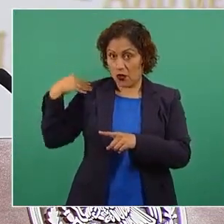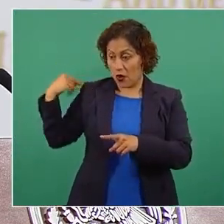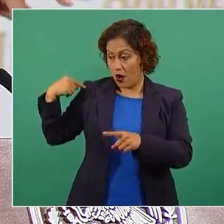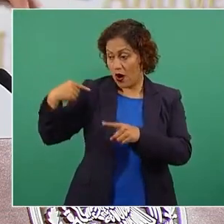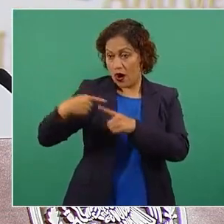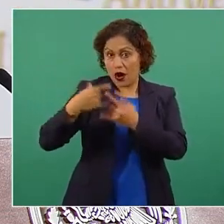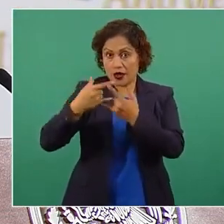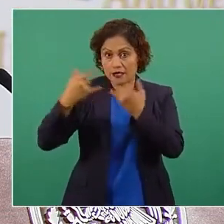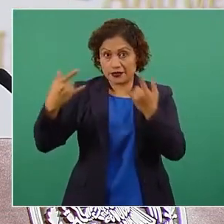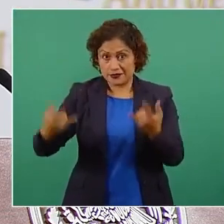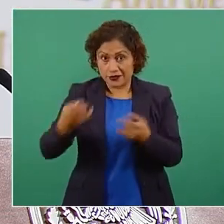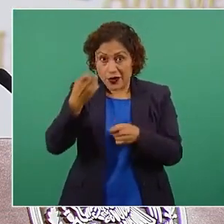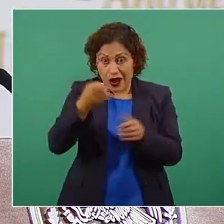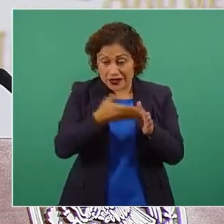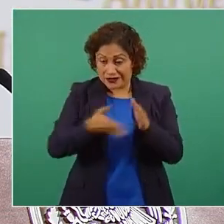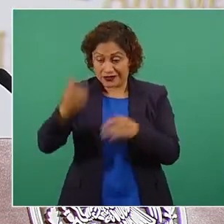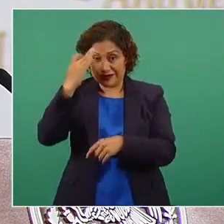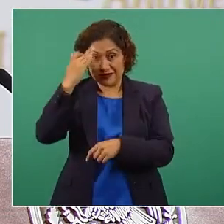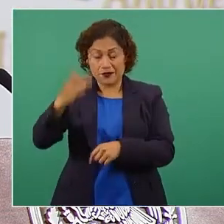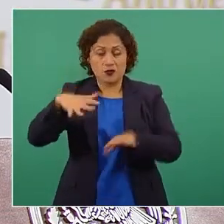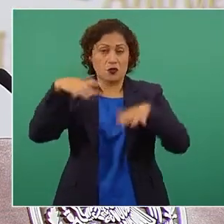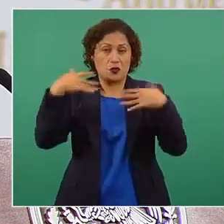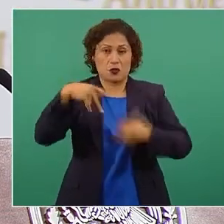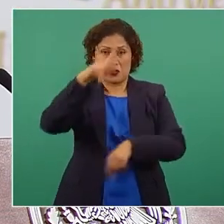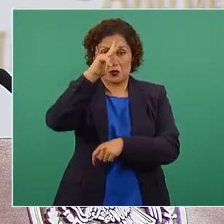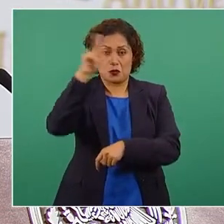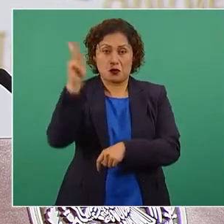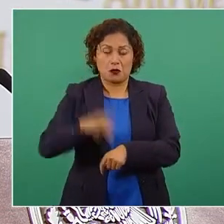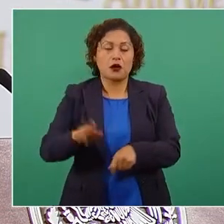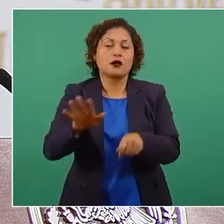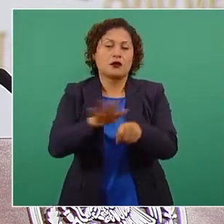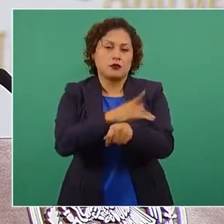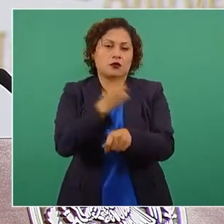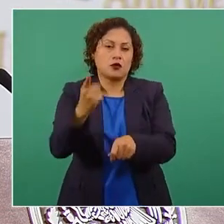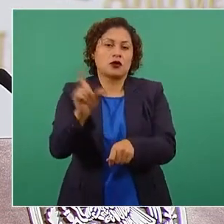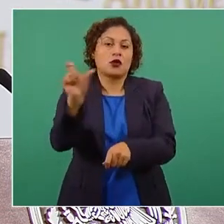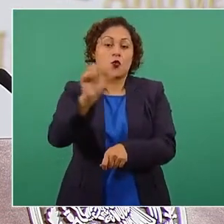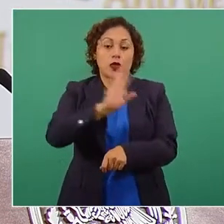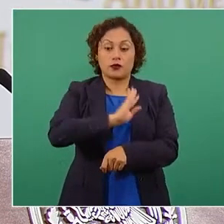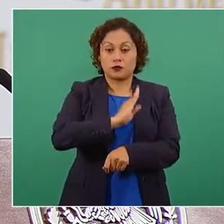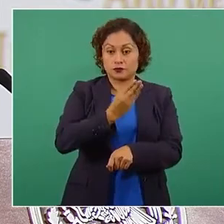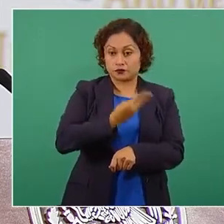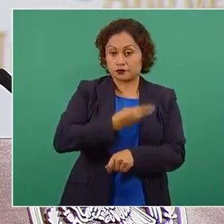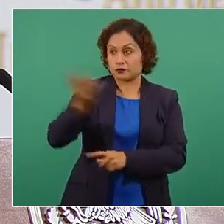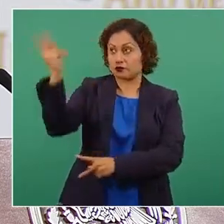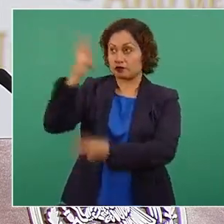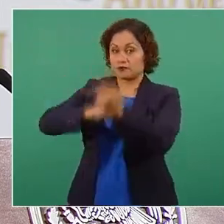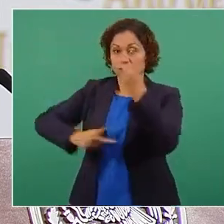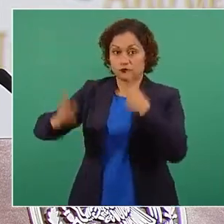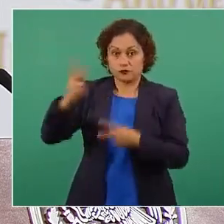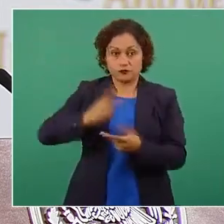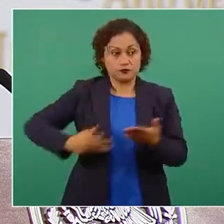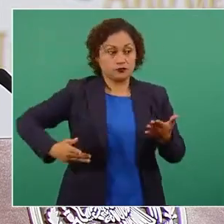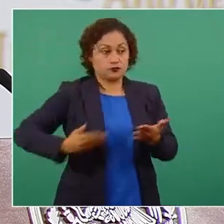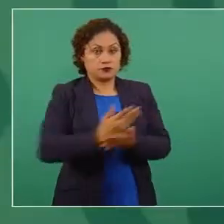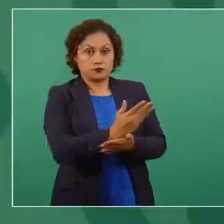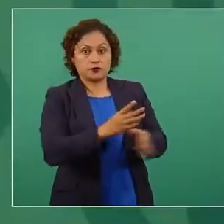Desde que llegaron los españoles empezó el saqueo. Bueno, con el tesoro de Moctezuma, está